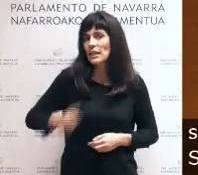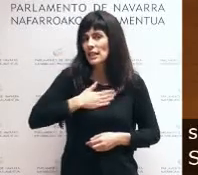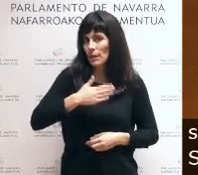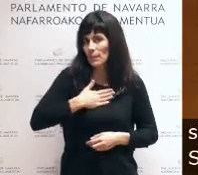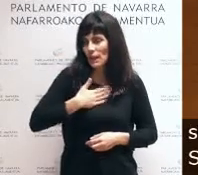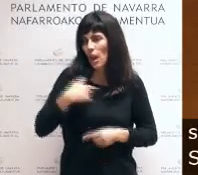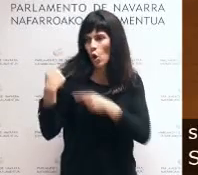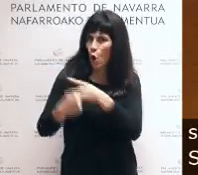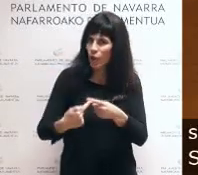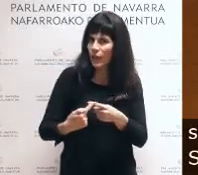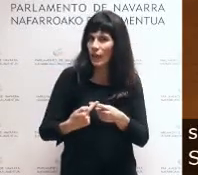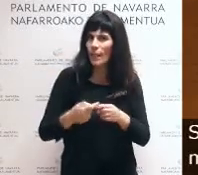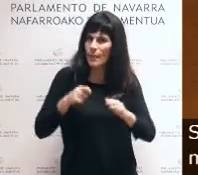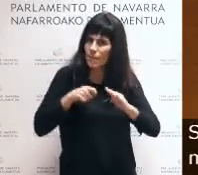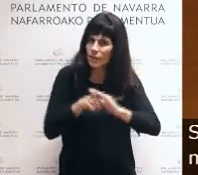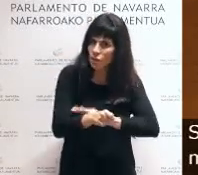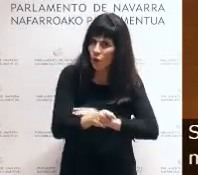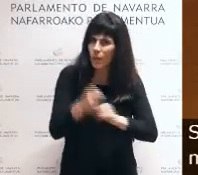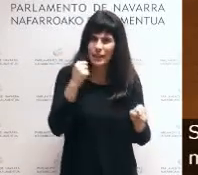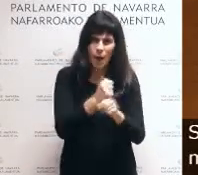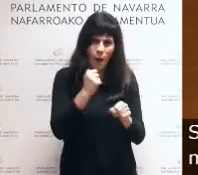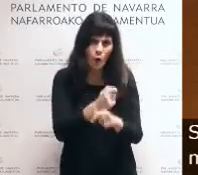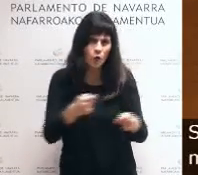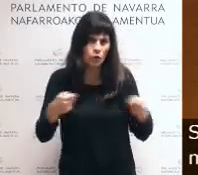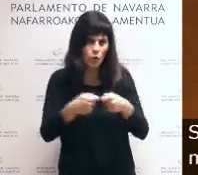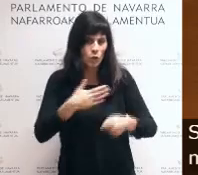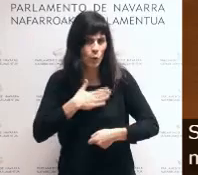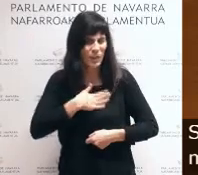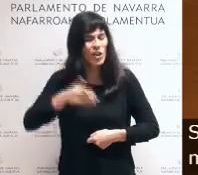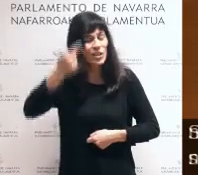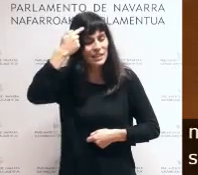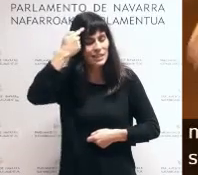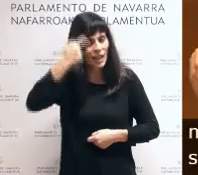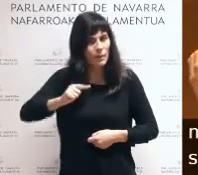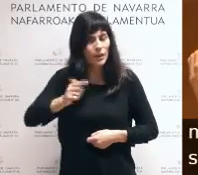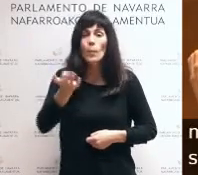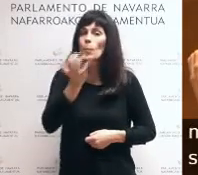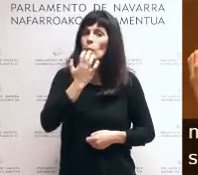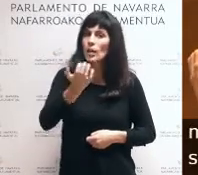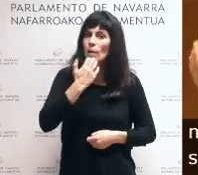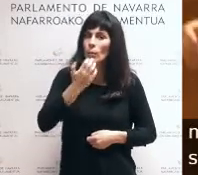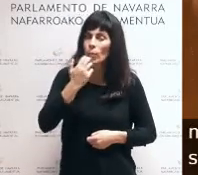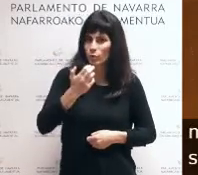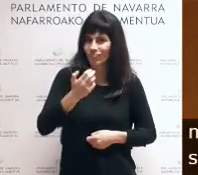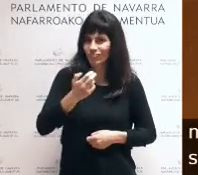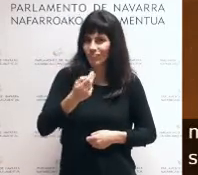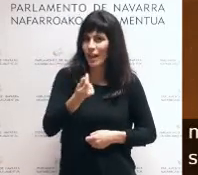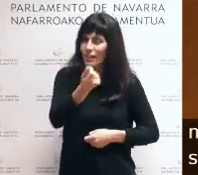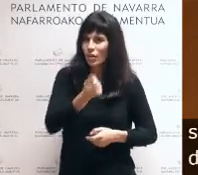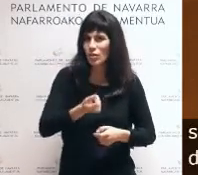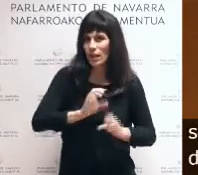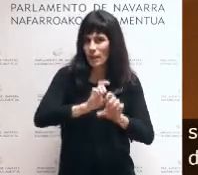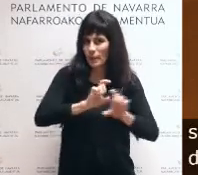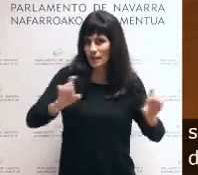del trabajo de sus socios y propietarios. Y saben, sobre todo, que, por ejemplo, unos dividendos empresariales tributan dos veces,